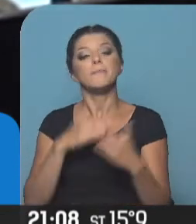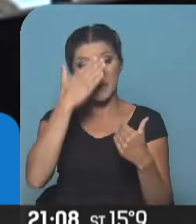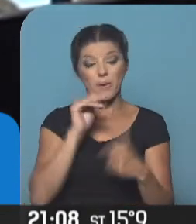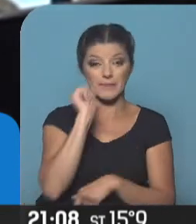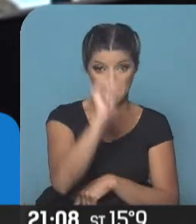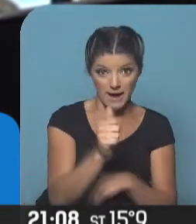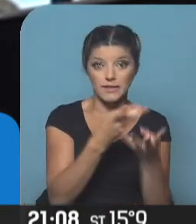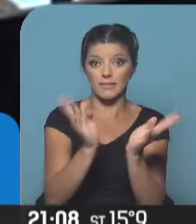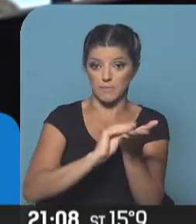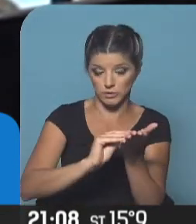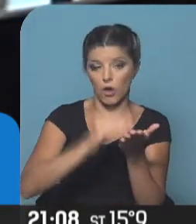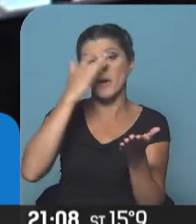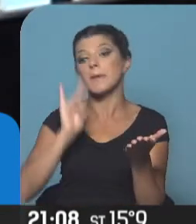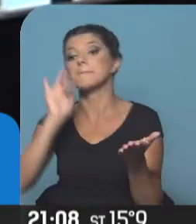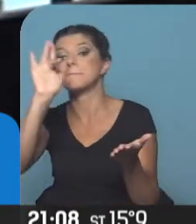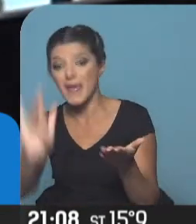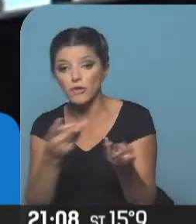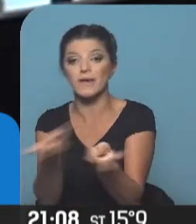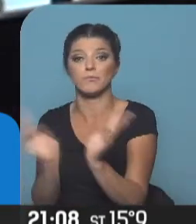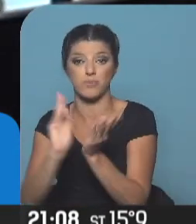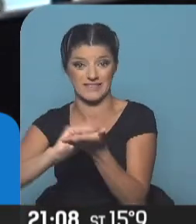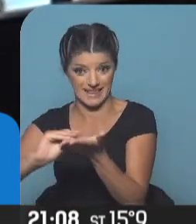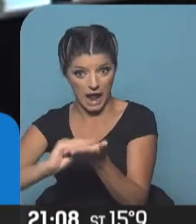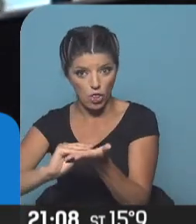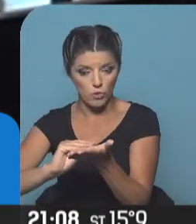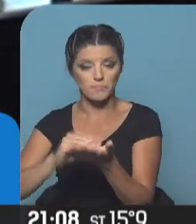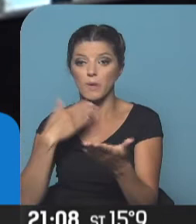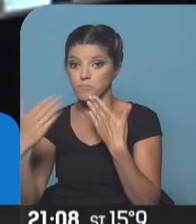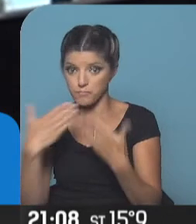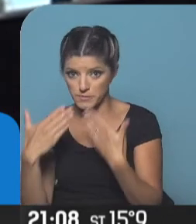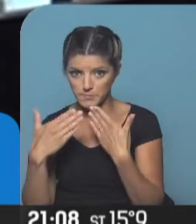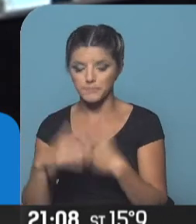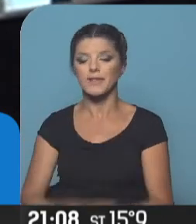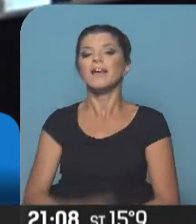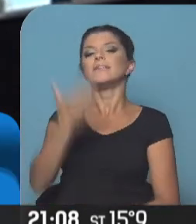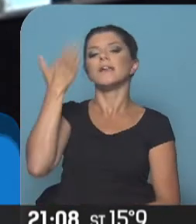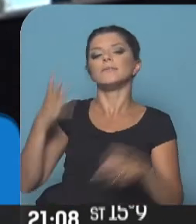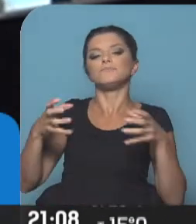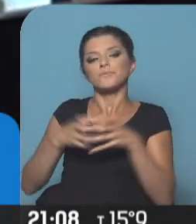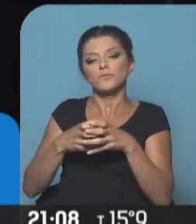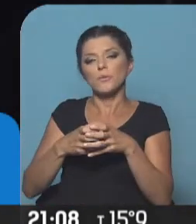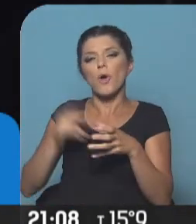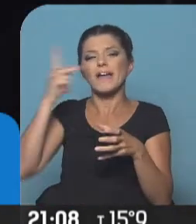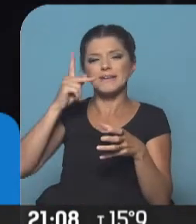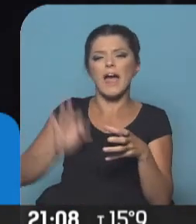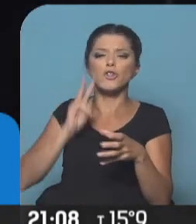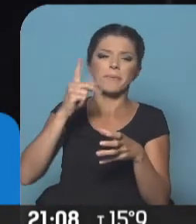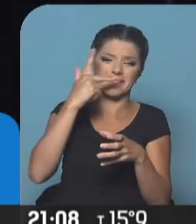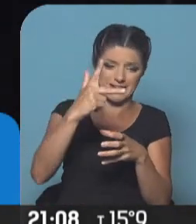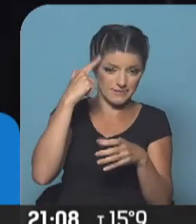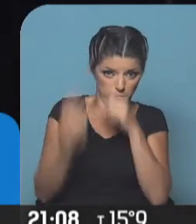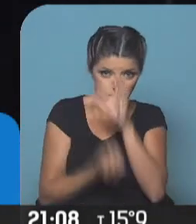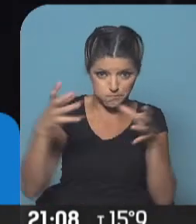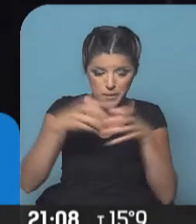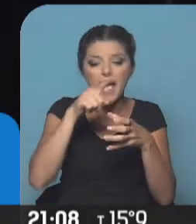sesión especial. La extinta cartera de Planificación Federal, creada por Néstor Kirchner en el año 2003, coordinaba la